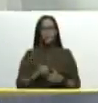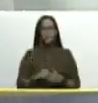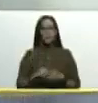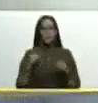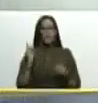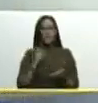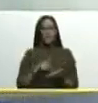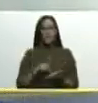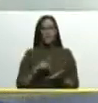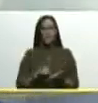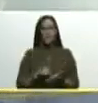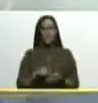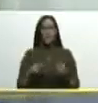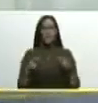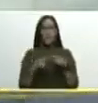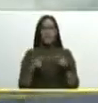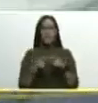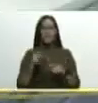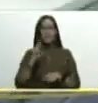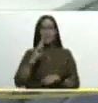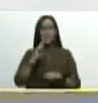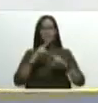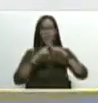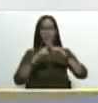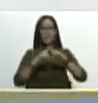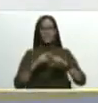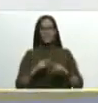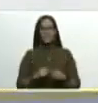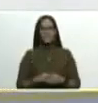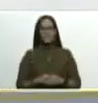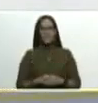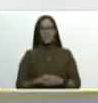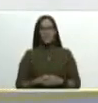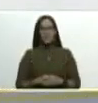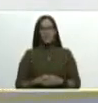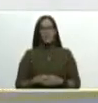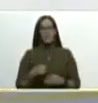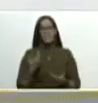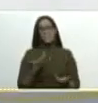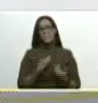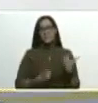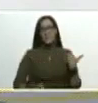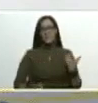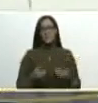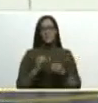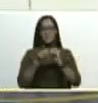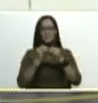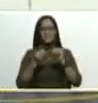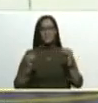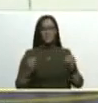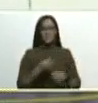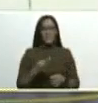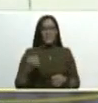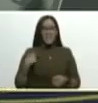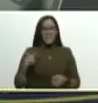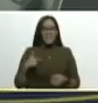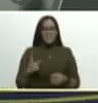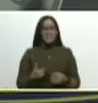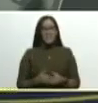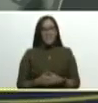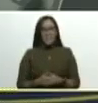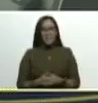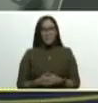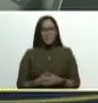con el tipo de rayos X, mi presidente, de verdad que correcto. Ha sido recuperado totalmente. Tenemos nuestra técnico en